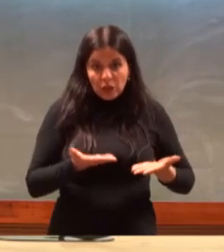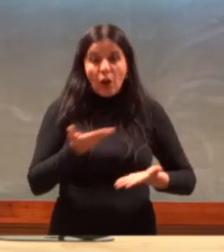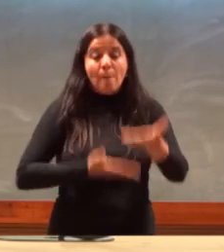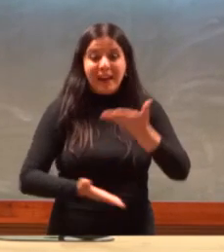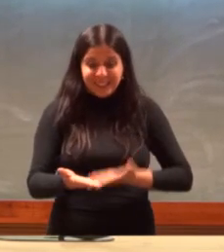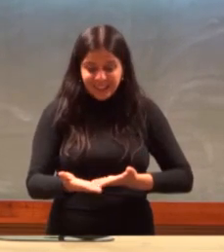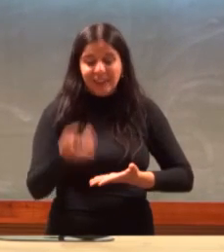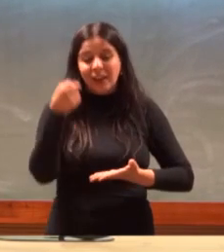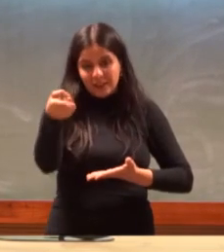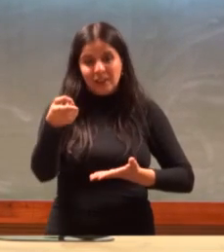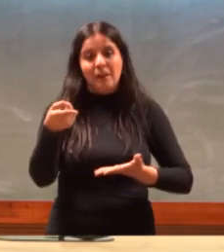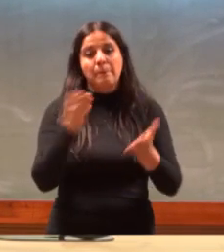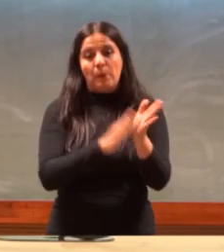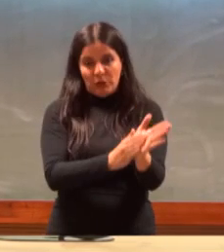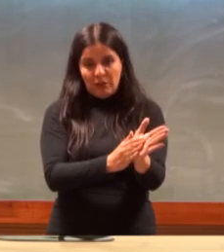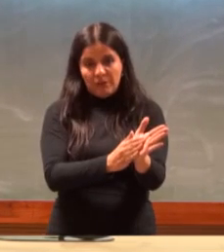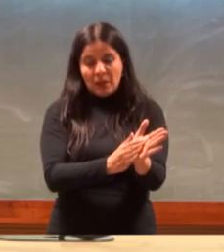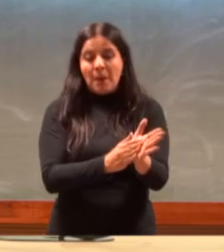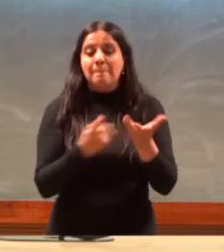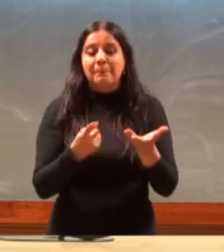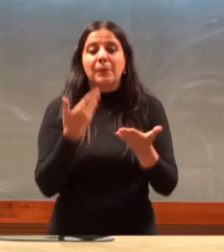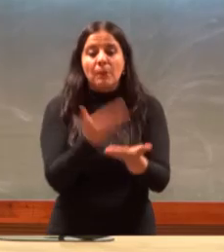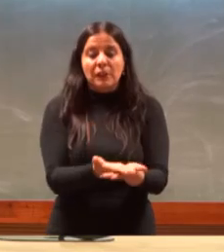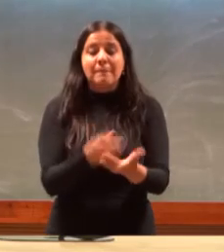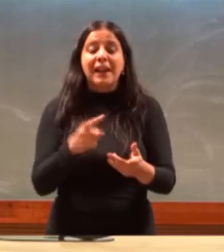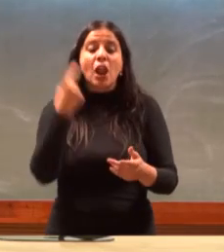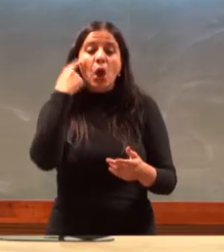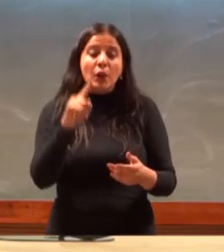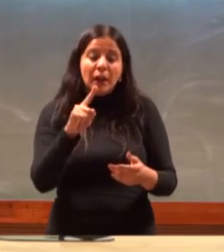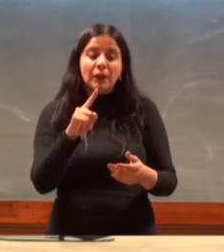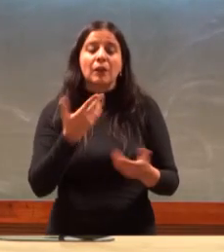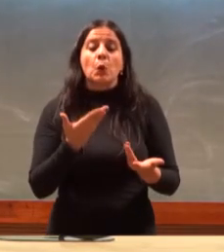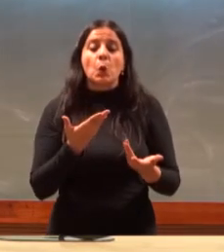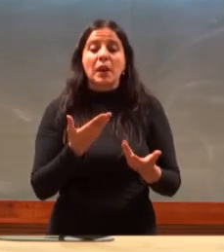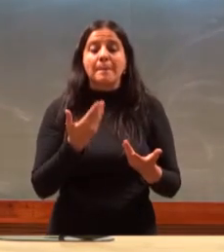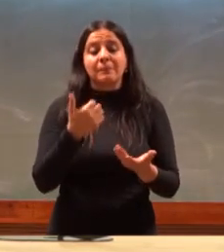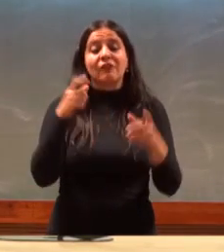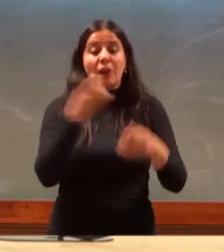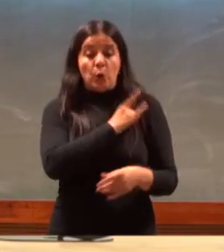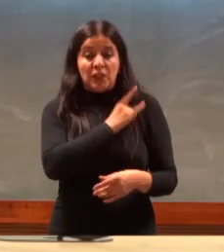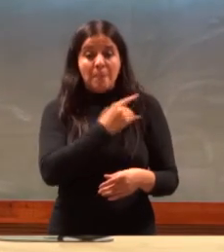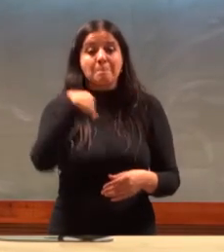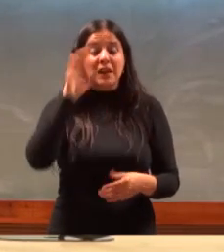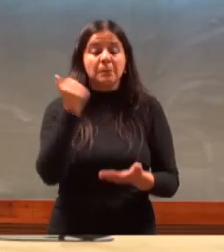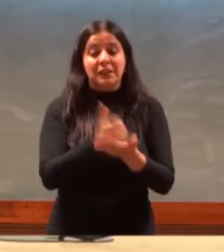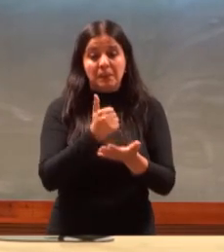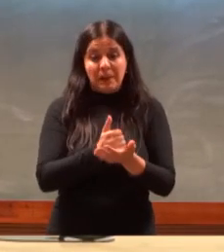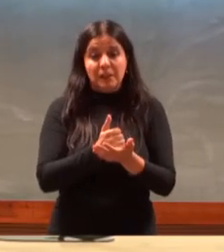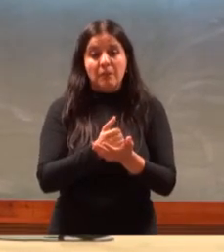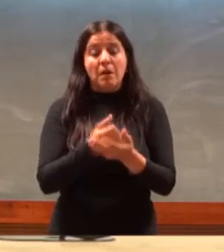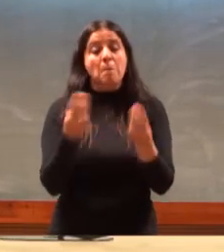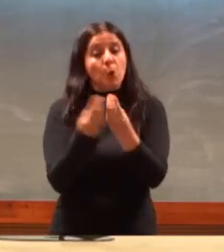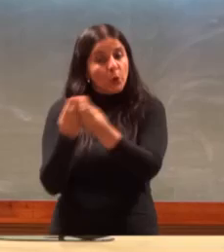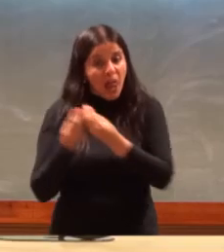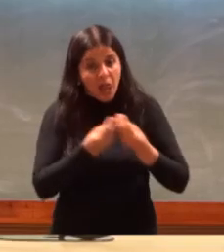adelante para lograr una facultad más abierta participativa y plural mejores condiciones de estudio y de trabajo para docentes y no docentes